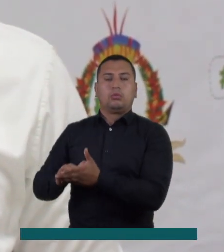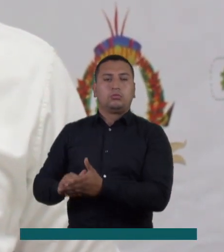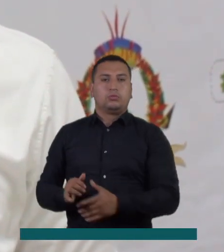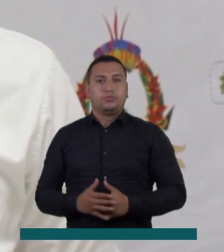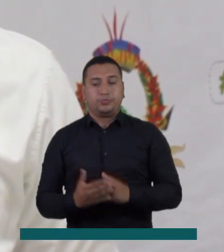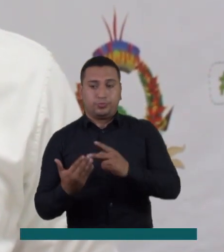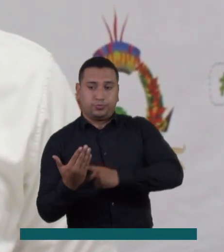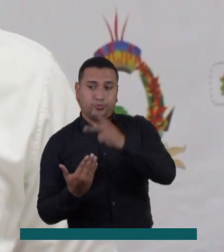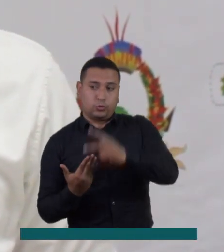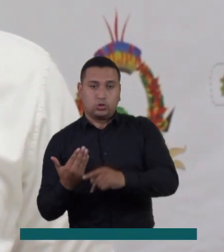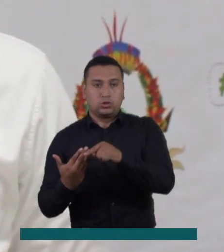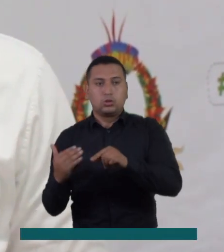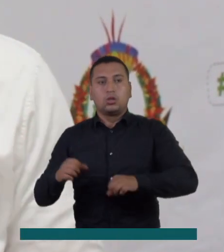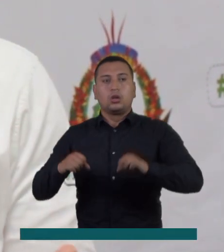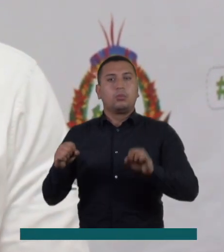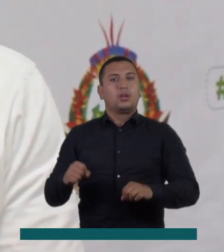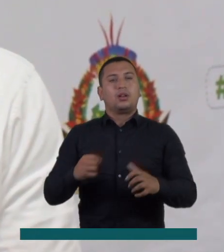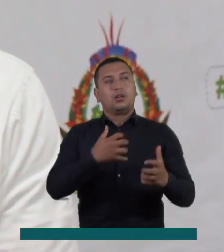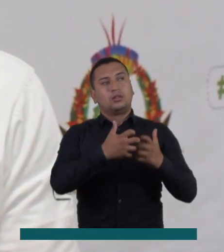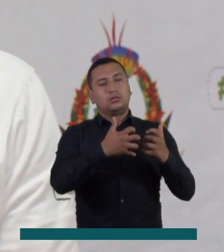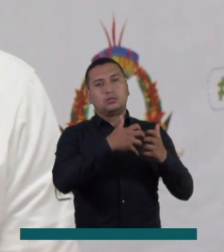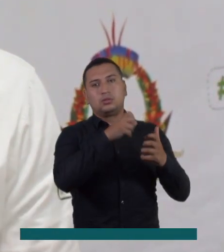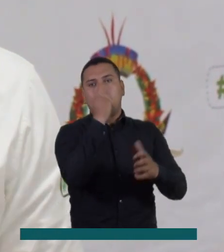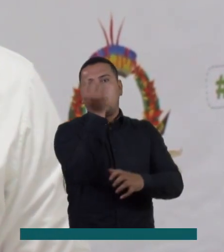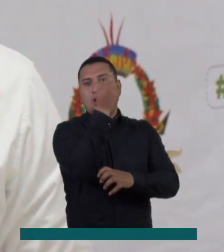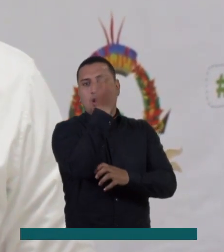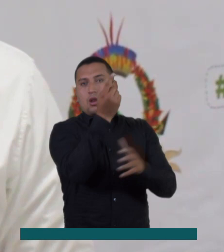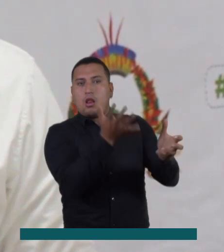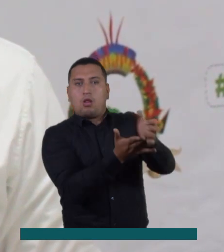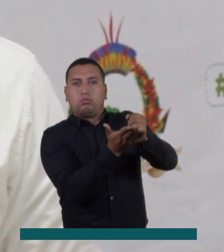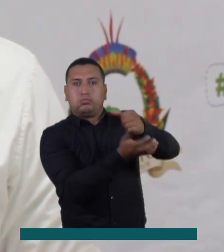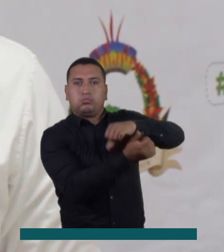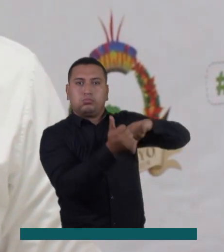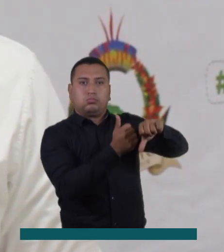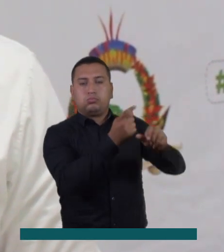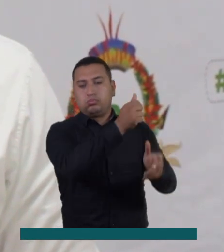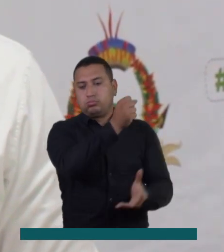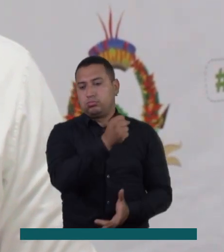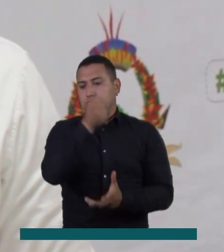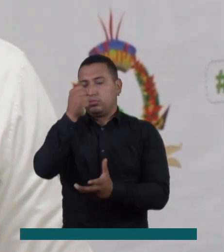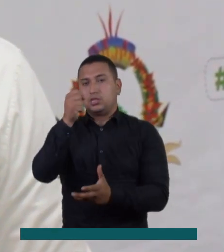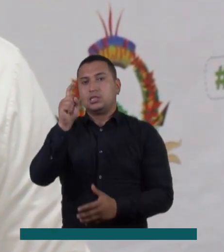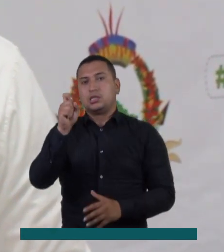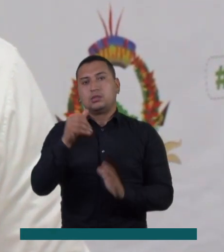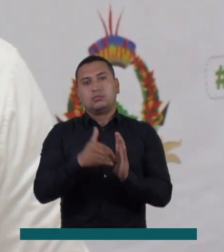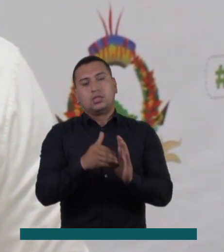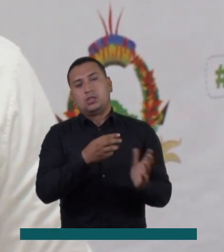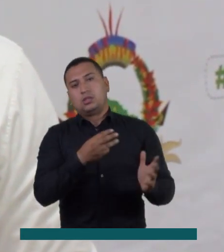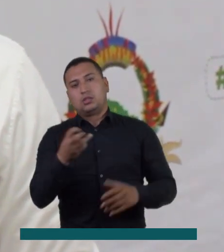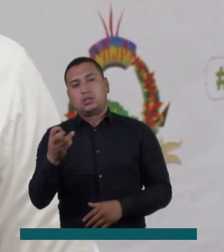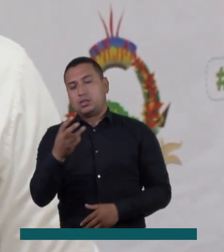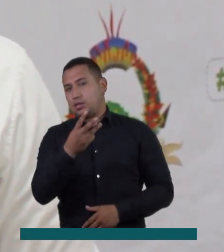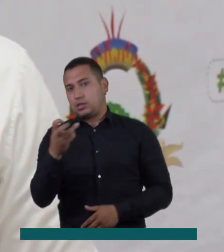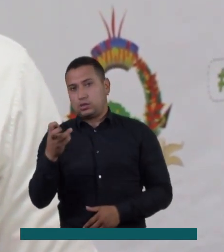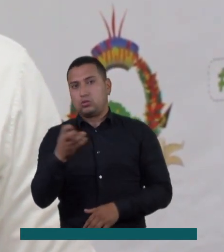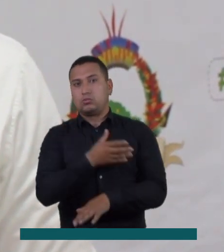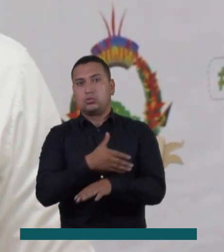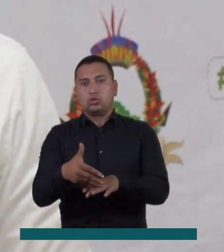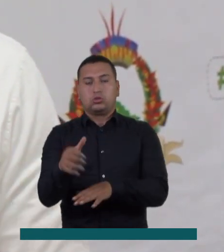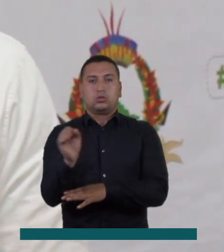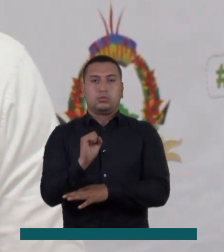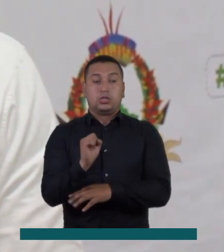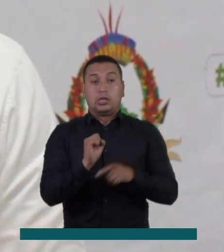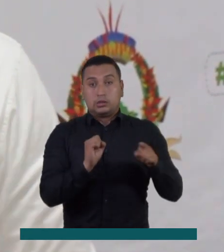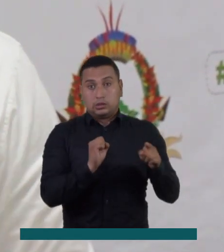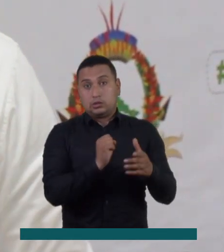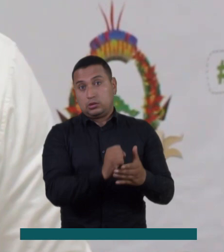a través del Sistema General de Regalías por un poco más de 6.300 millones de pesos. Ejercicio que permitió